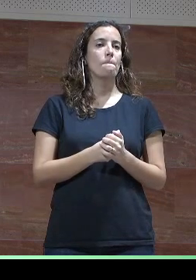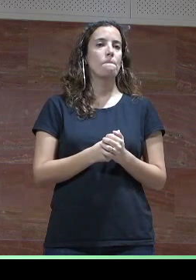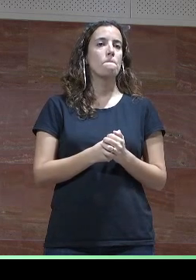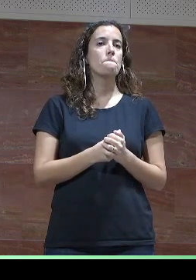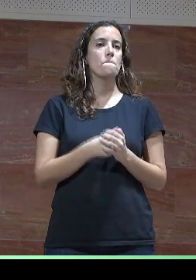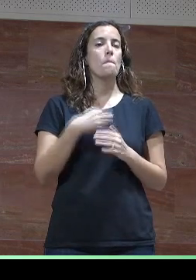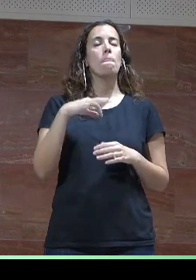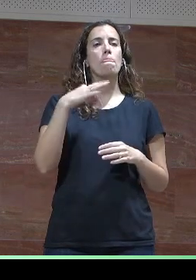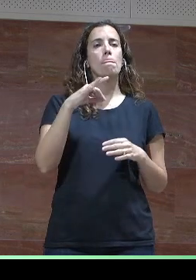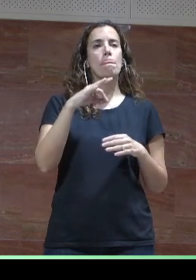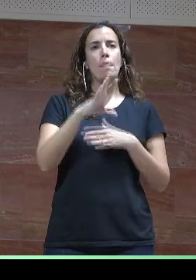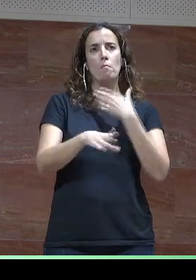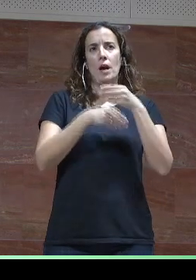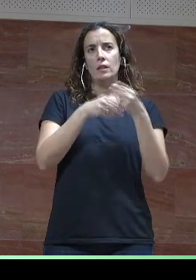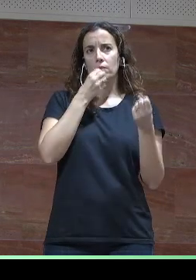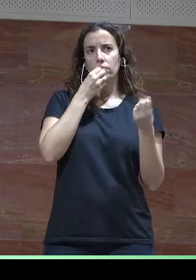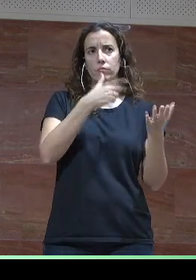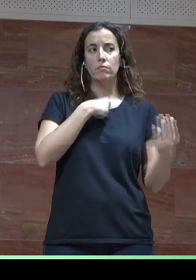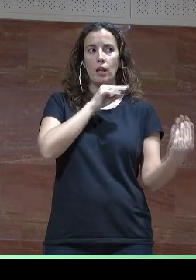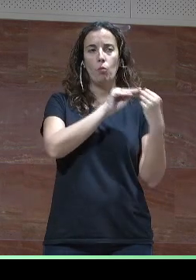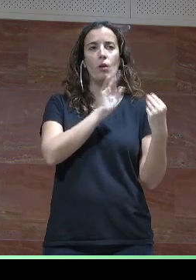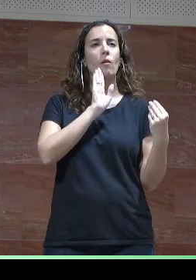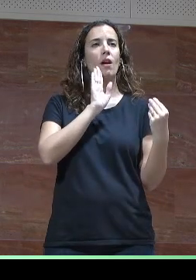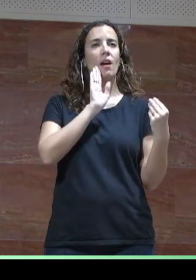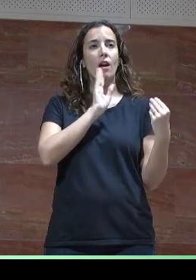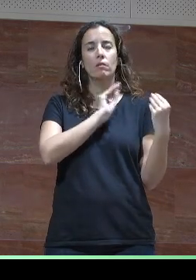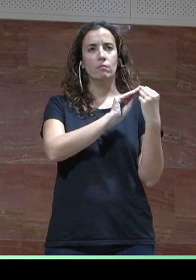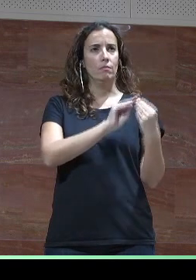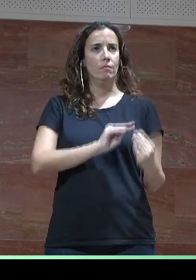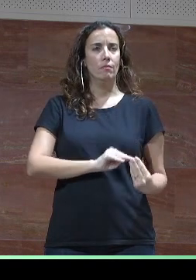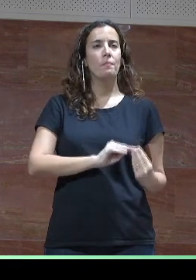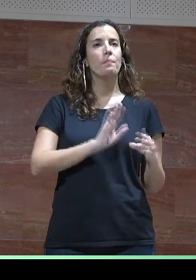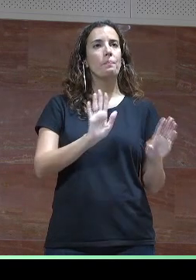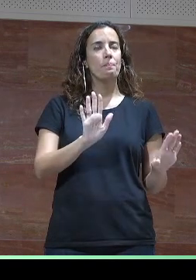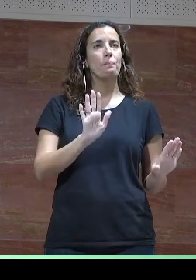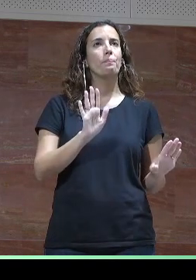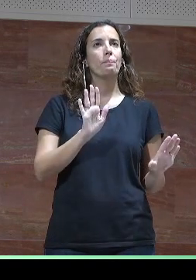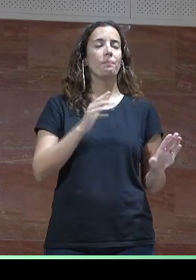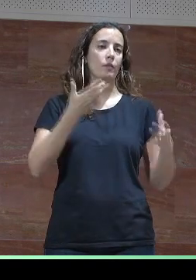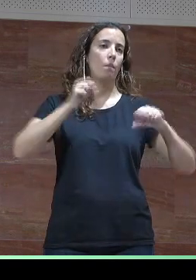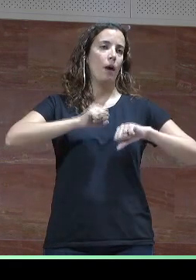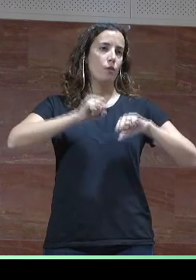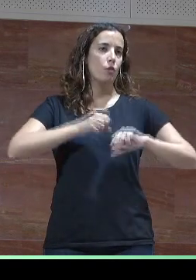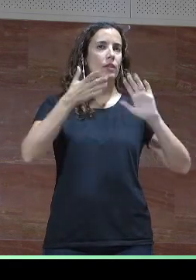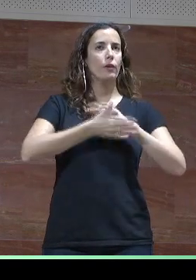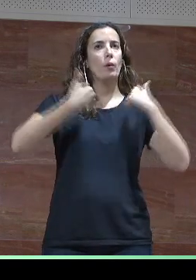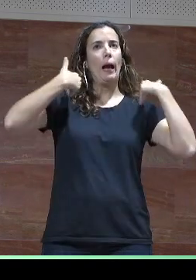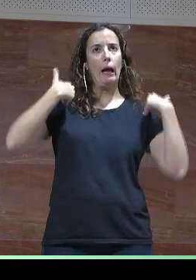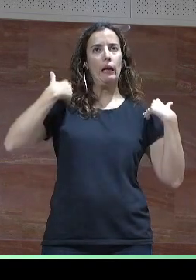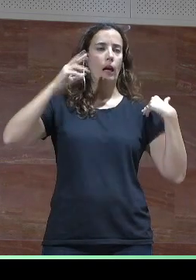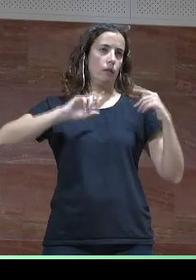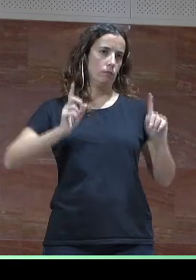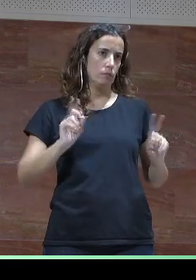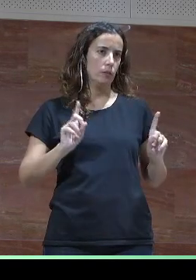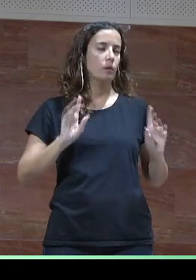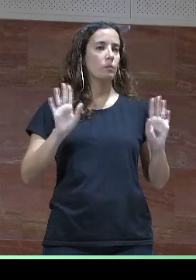era un comentario añadido, completamente de acuerdo con todo lo que se está diciendo, pero que los mayores no seamos una carga. Pero